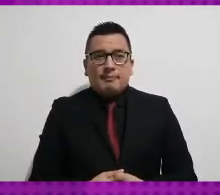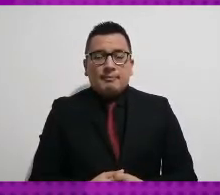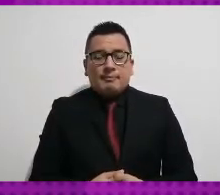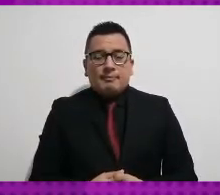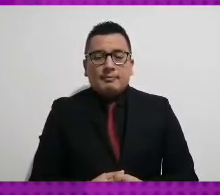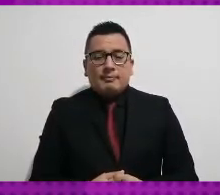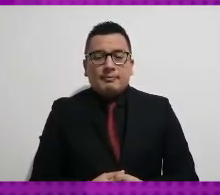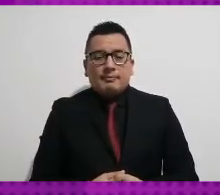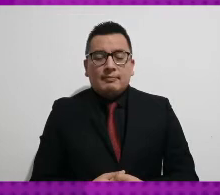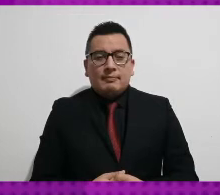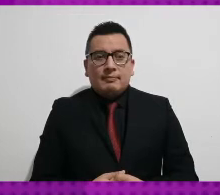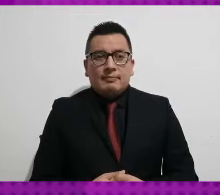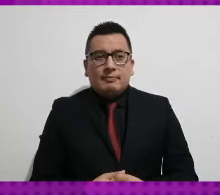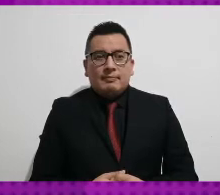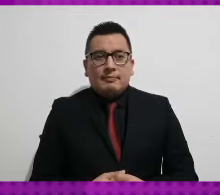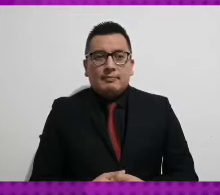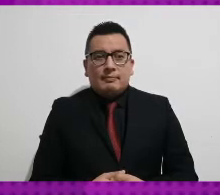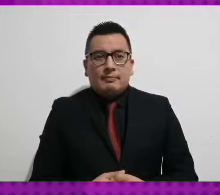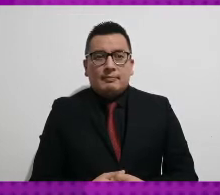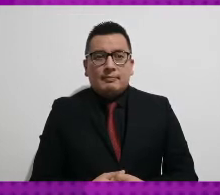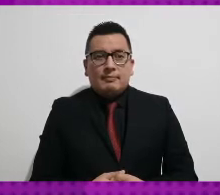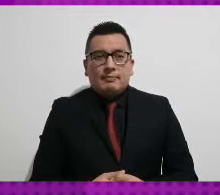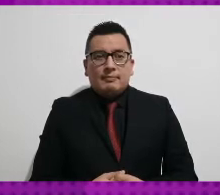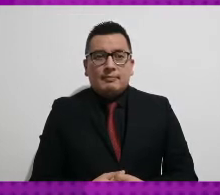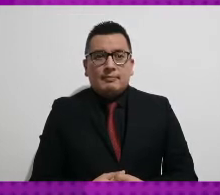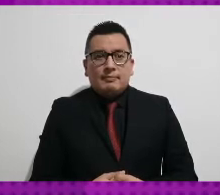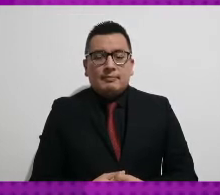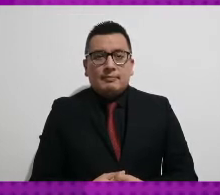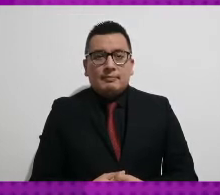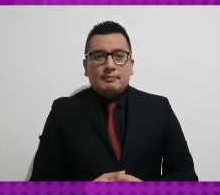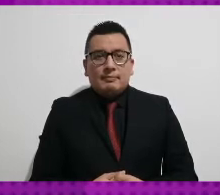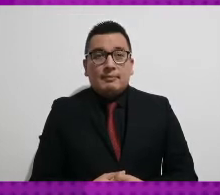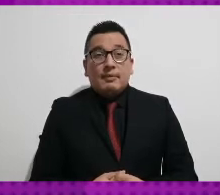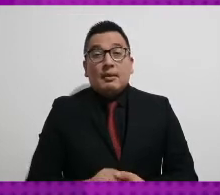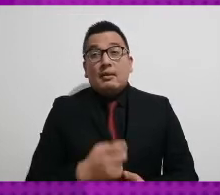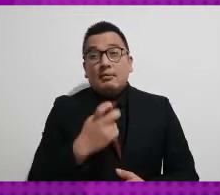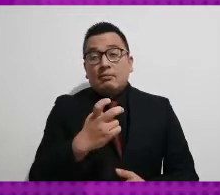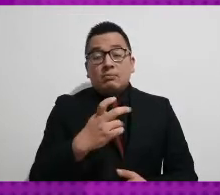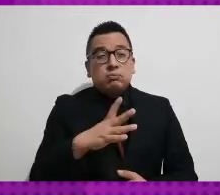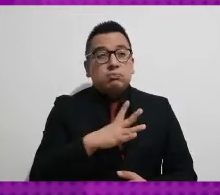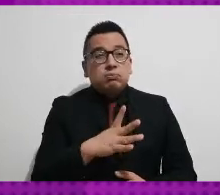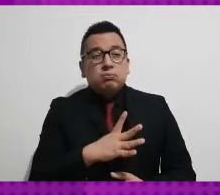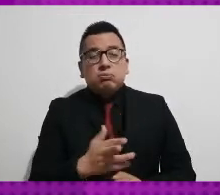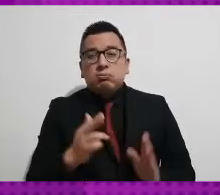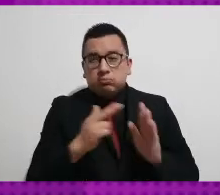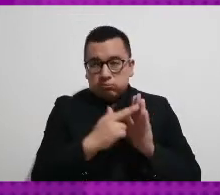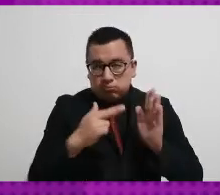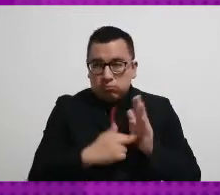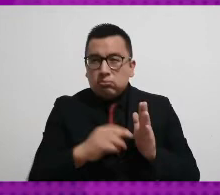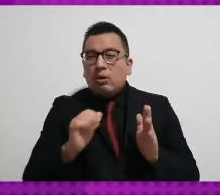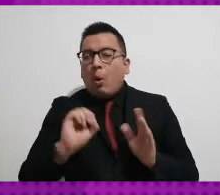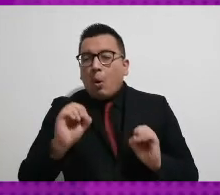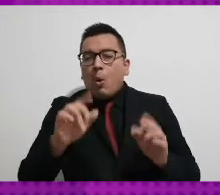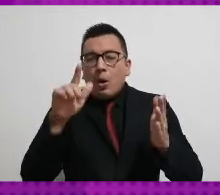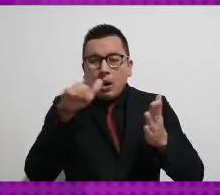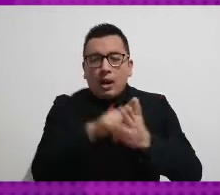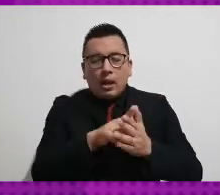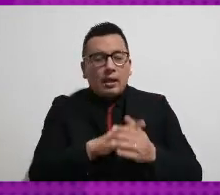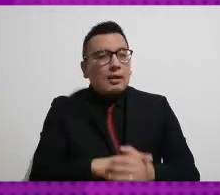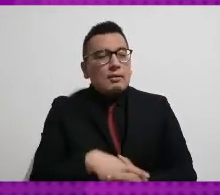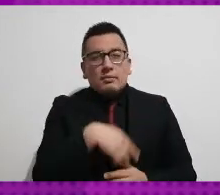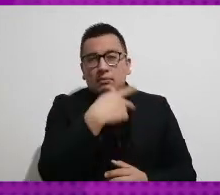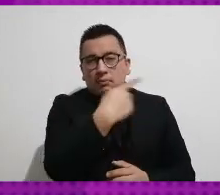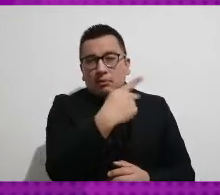La mayoría de estas disposiciones legales y normativas son leyes competentes que regulan